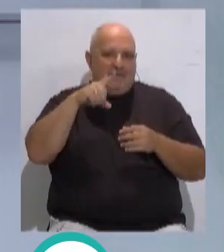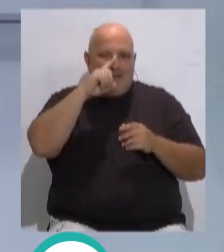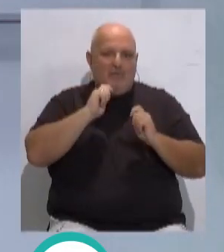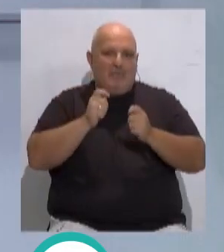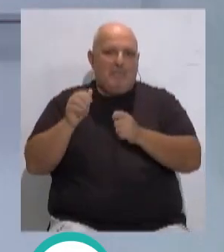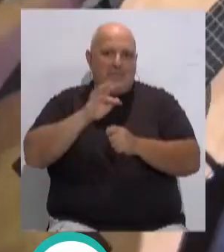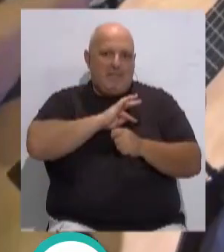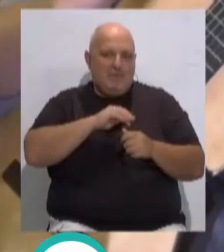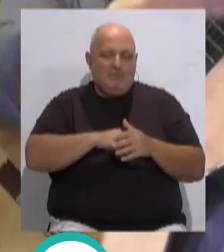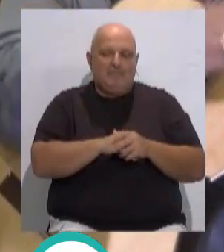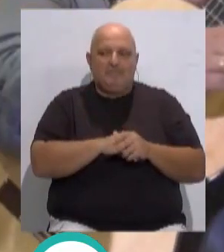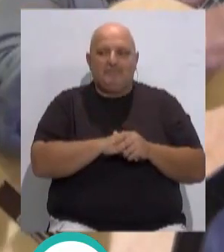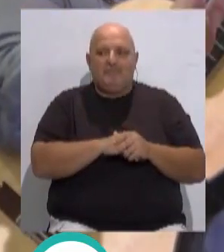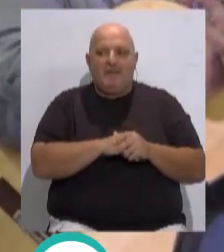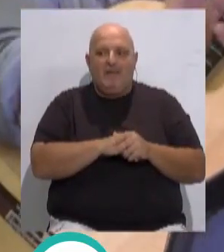año.